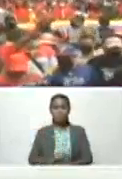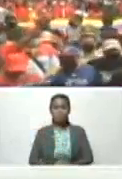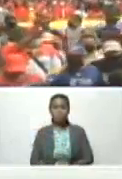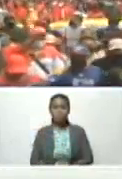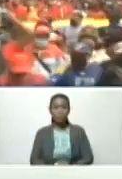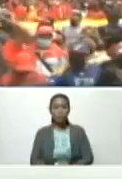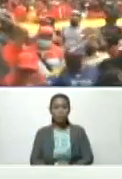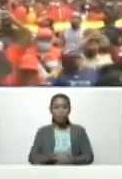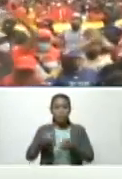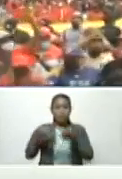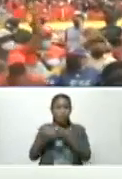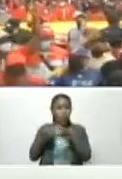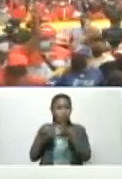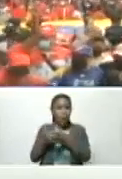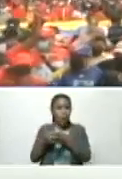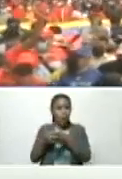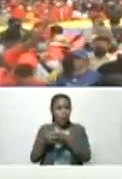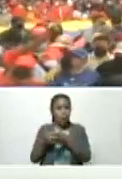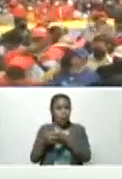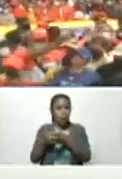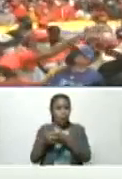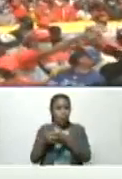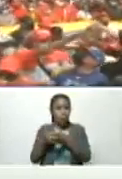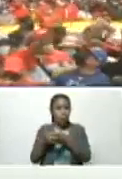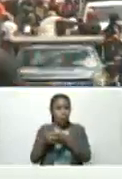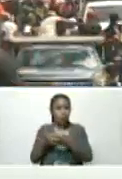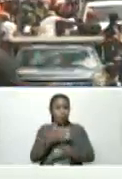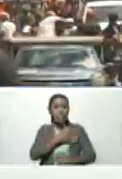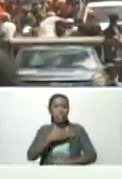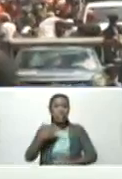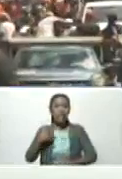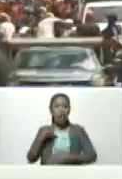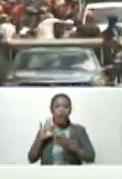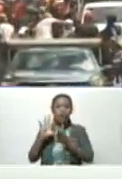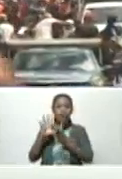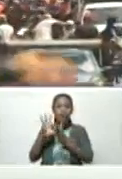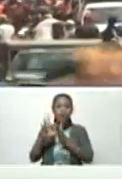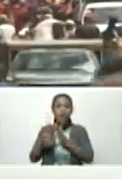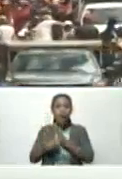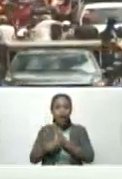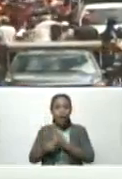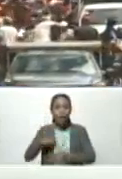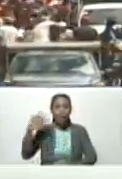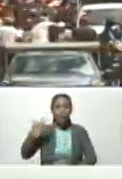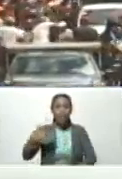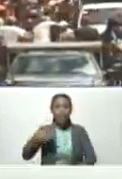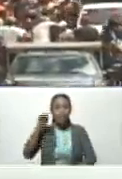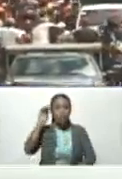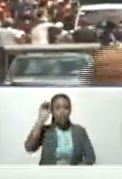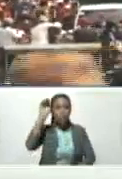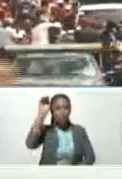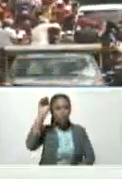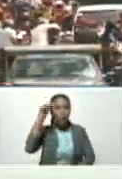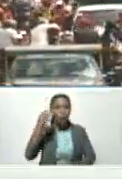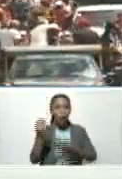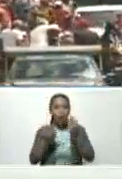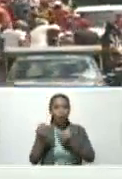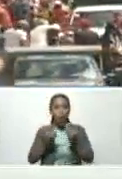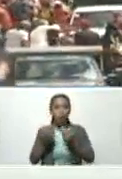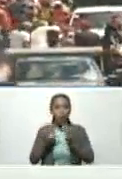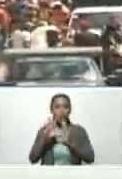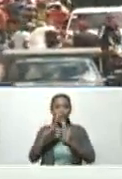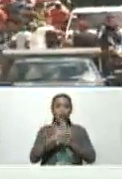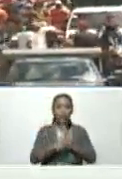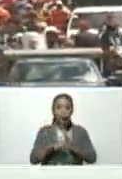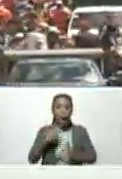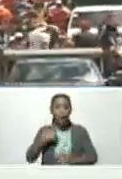Una generación que le quisieron robar su derecho al futuro, como se la robaron